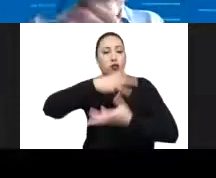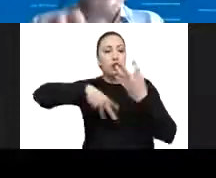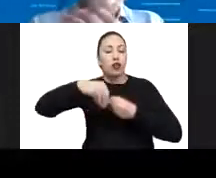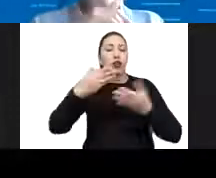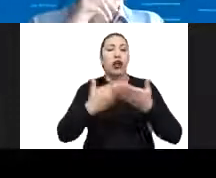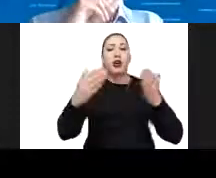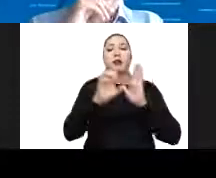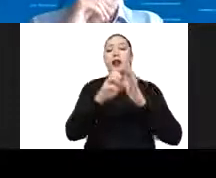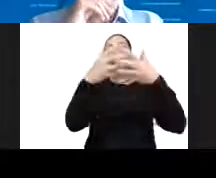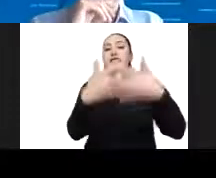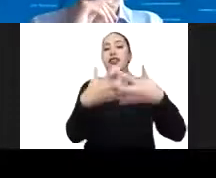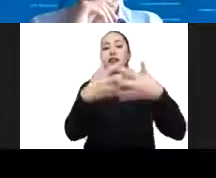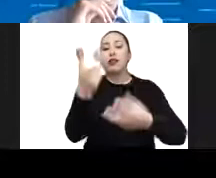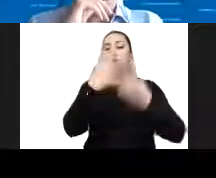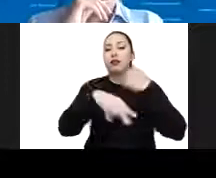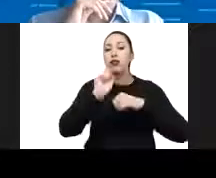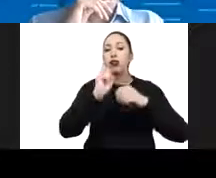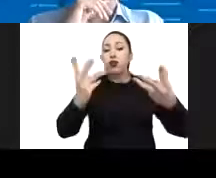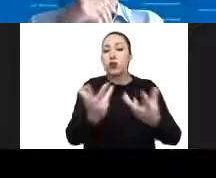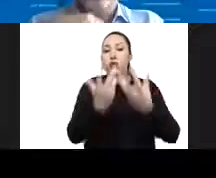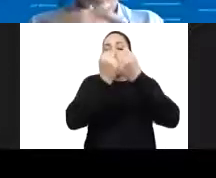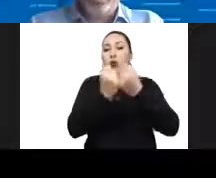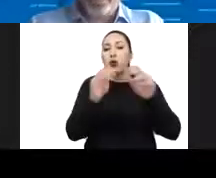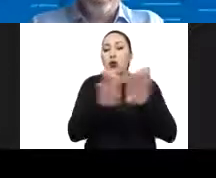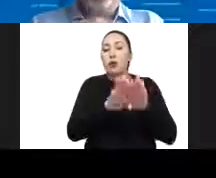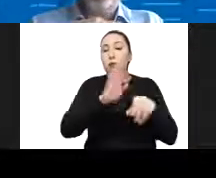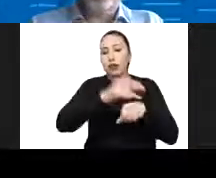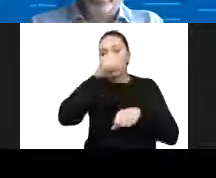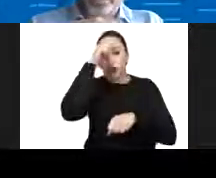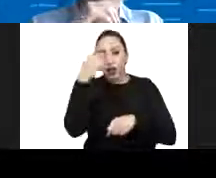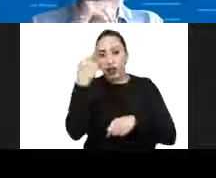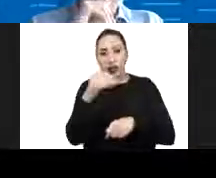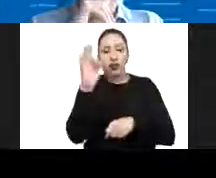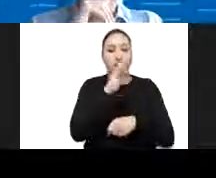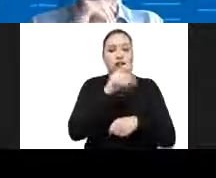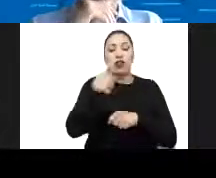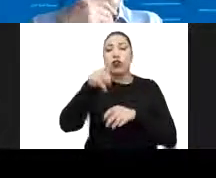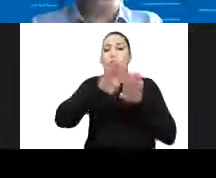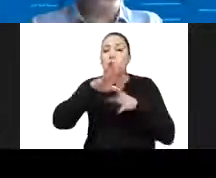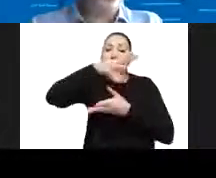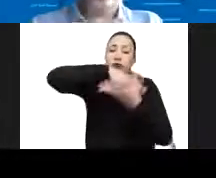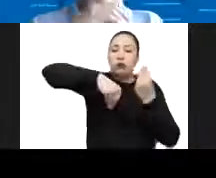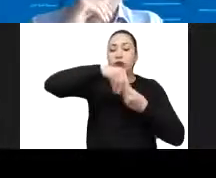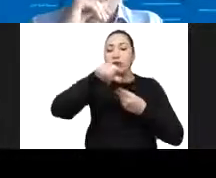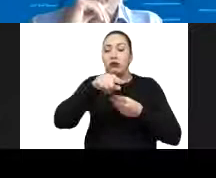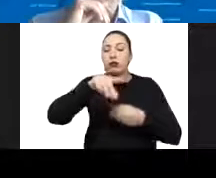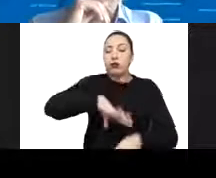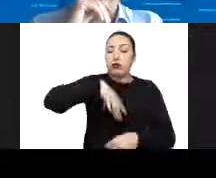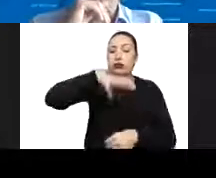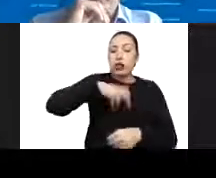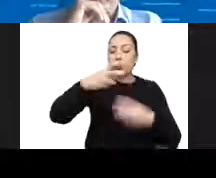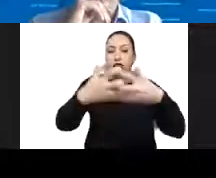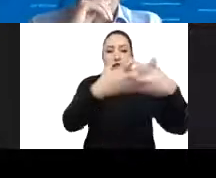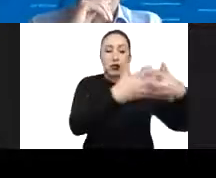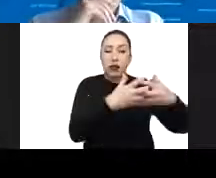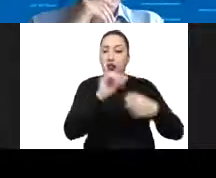qué necesitamos para que se recupere, cuál es la vulnerabilidad y la resiliencia de ese sistema, y la resiliencia como una definición